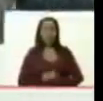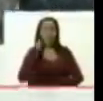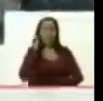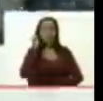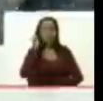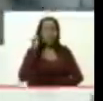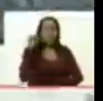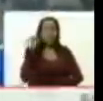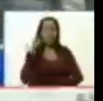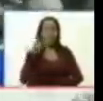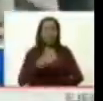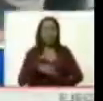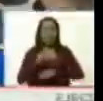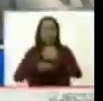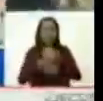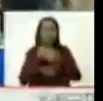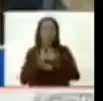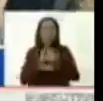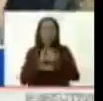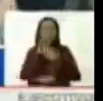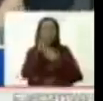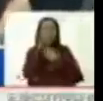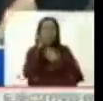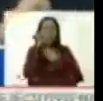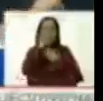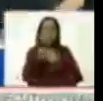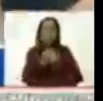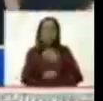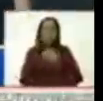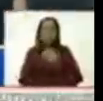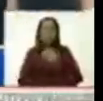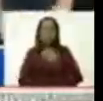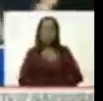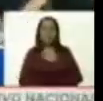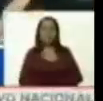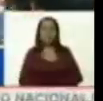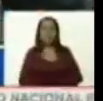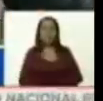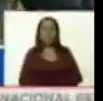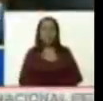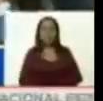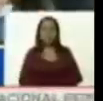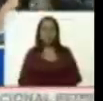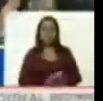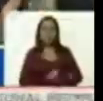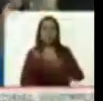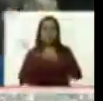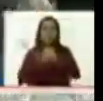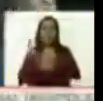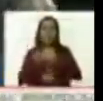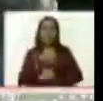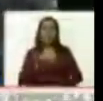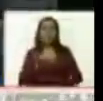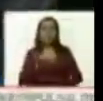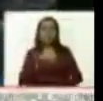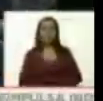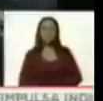como una especie de noticiero. Ayer dio un primer adelanto, hoy da un segundo adelanto.